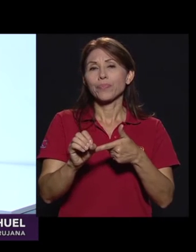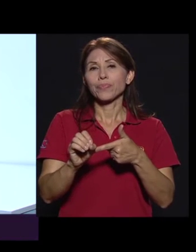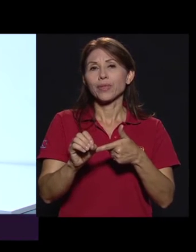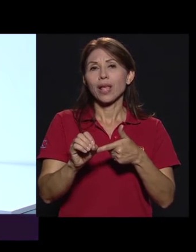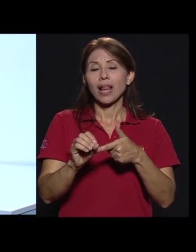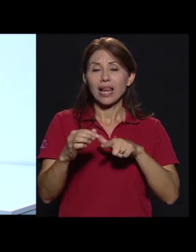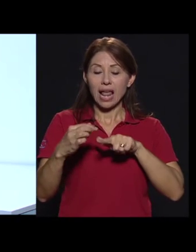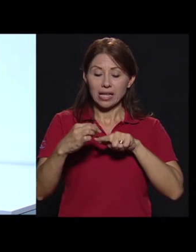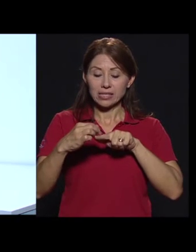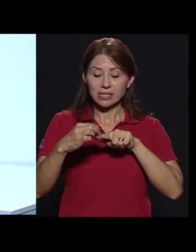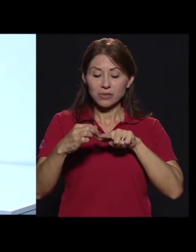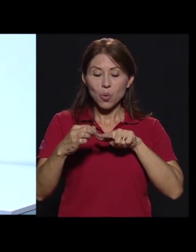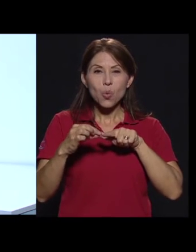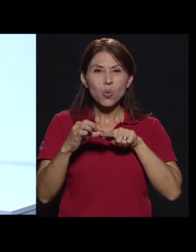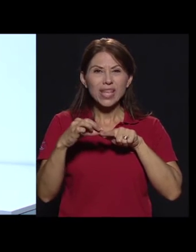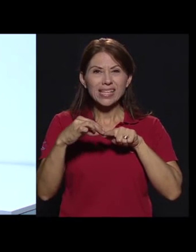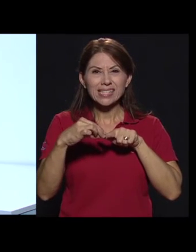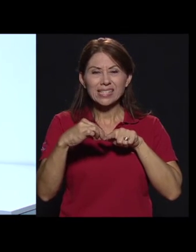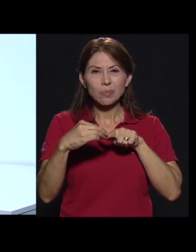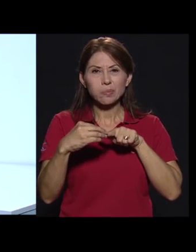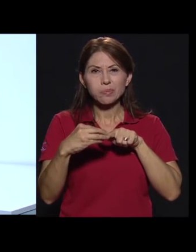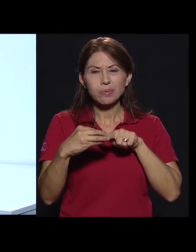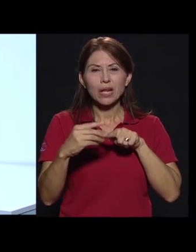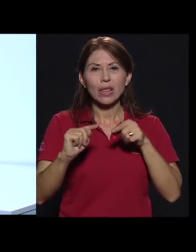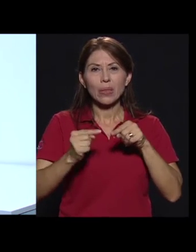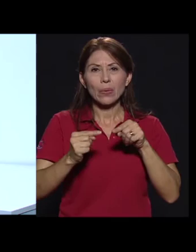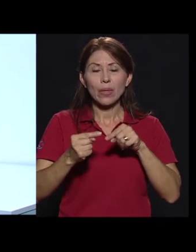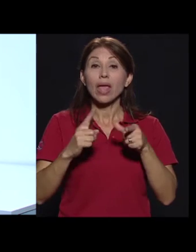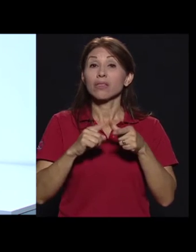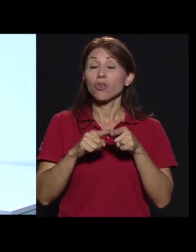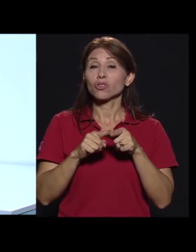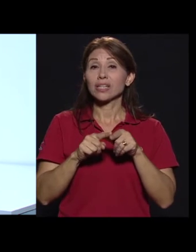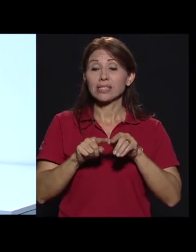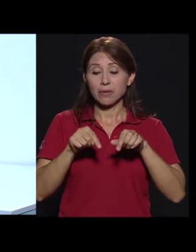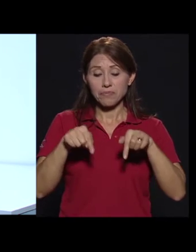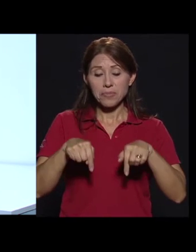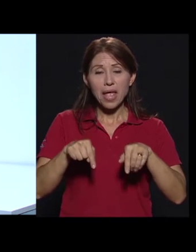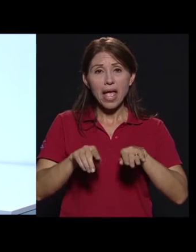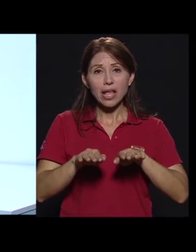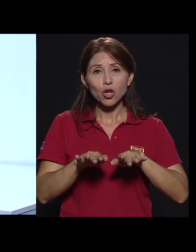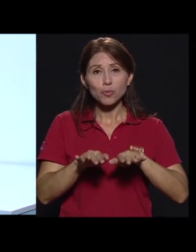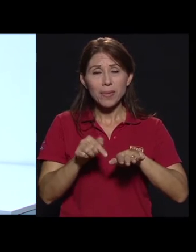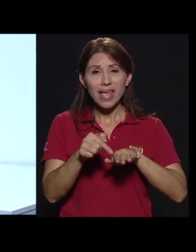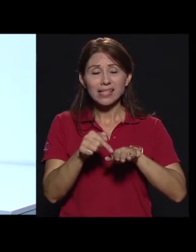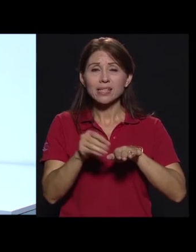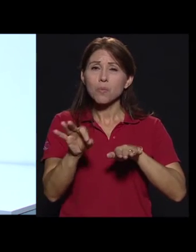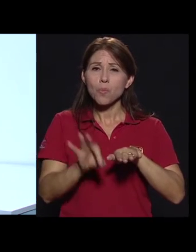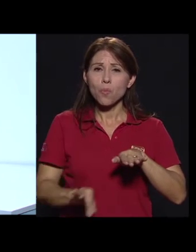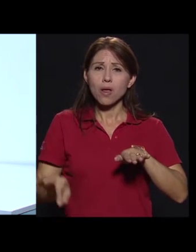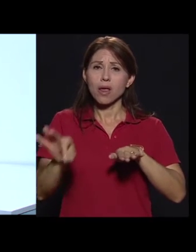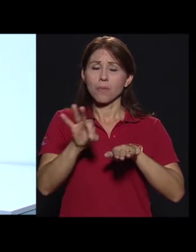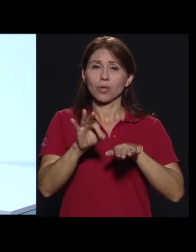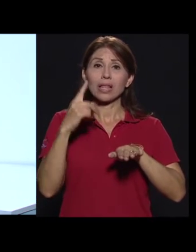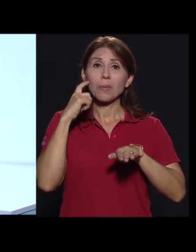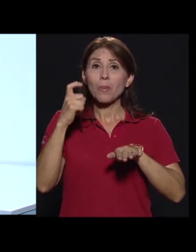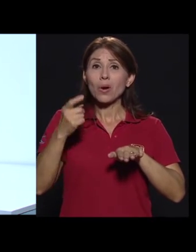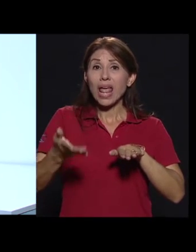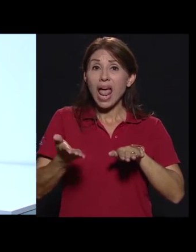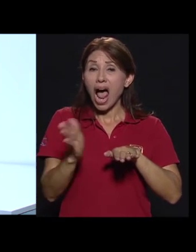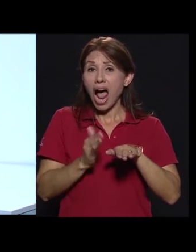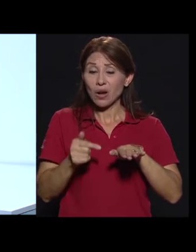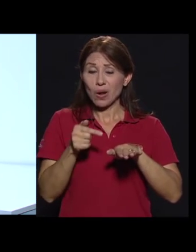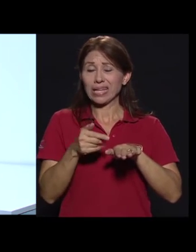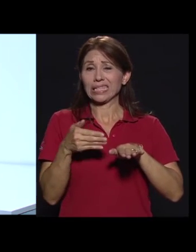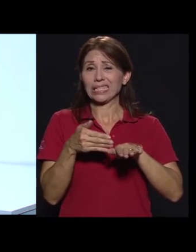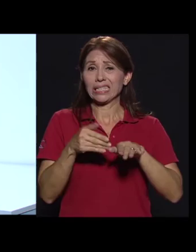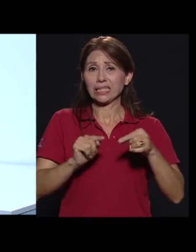son las uñas con hongos, o uñas encarnadas. Entonces, los pies vienen a jugar una etapa muy importante, porque alguna